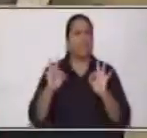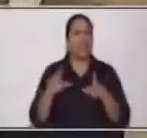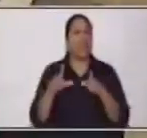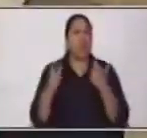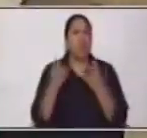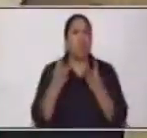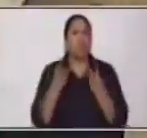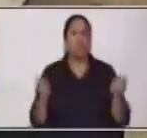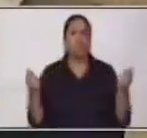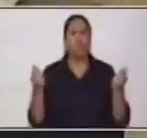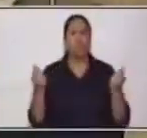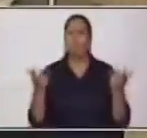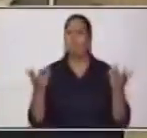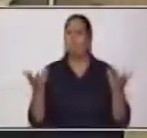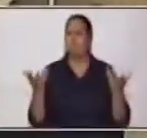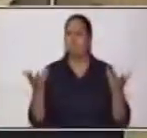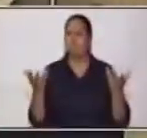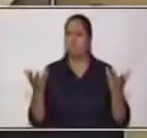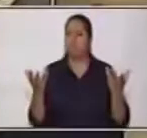está realmente,